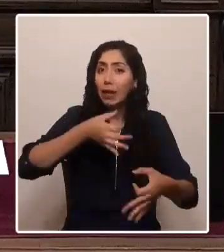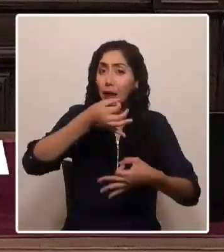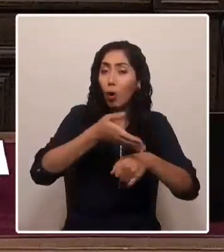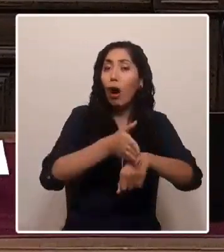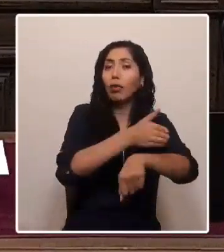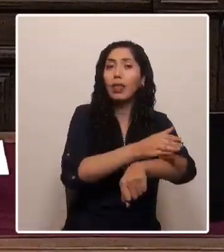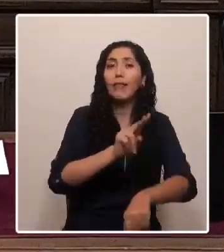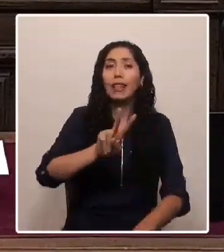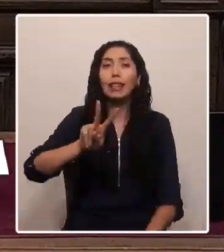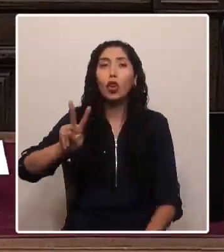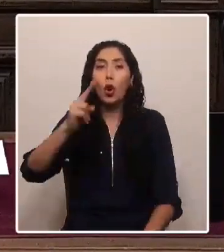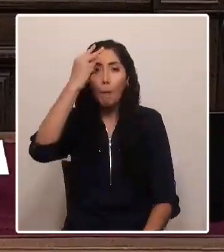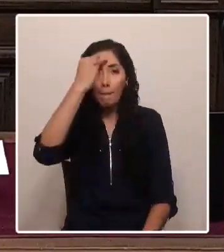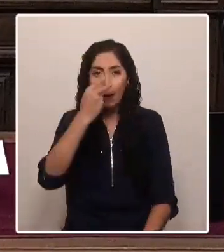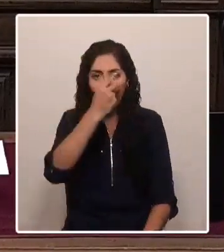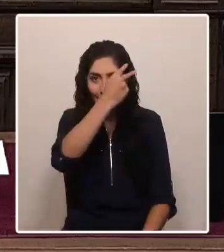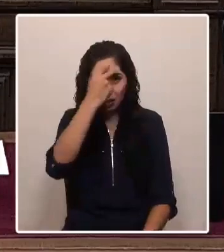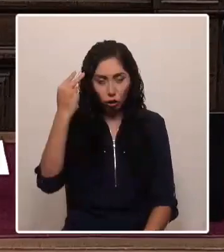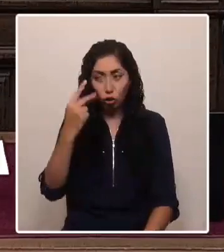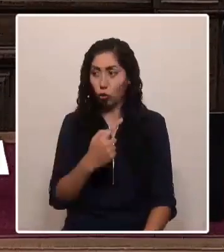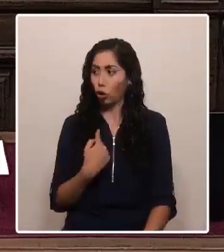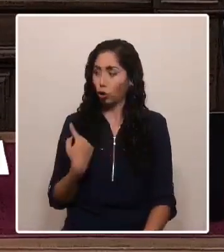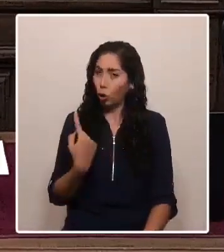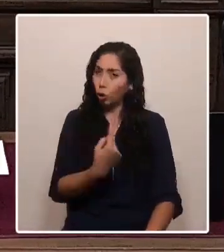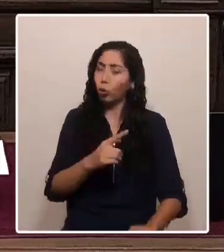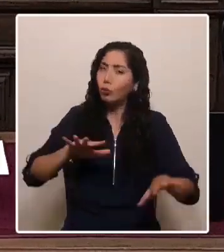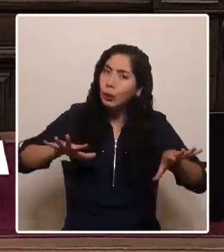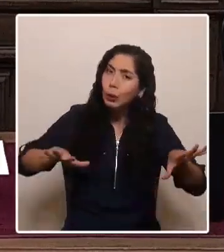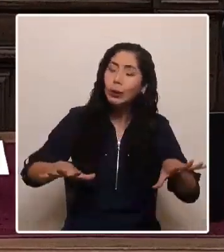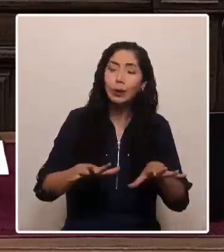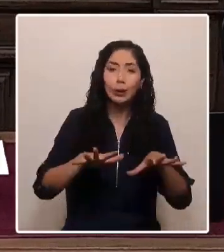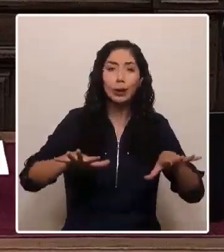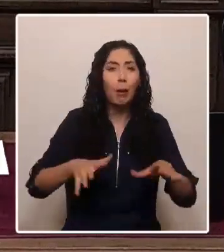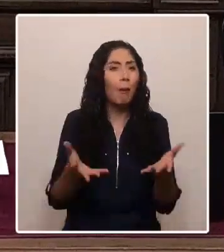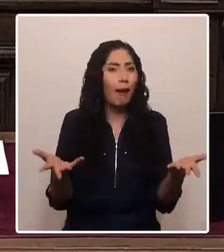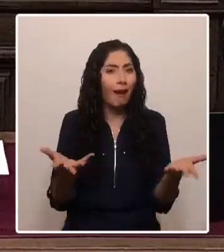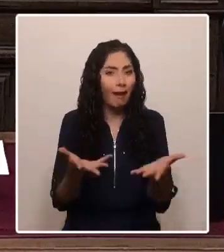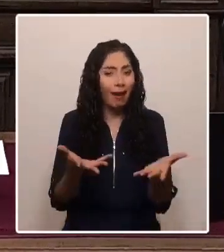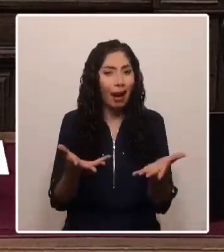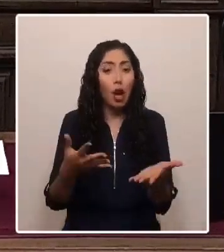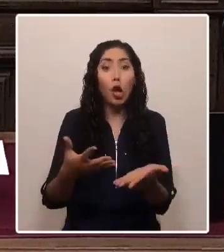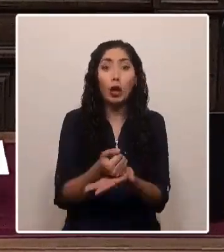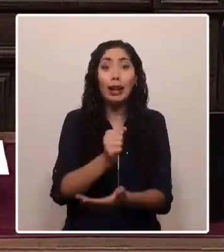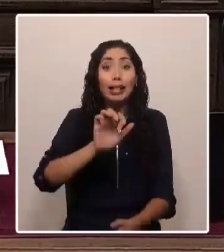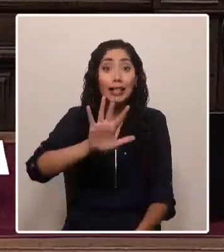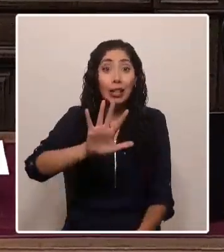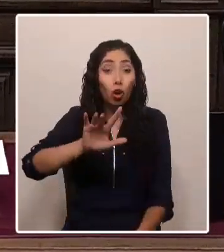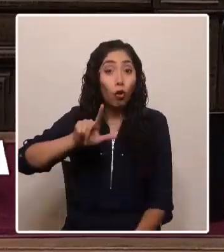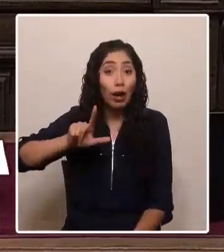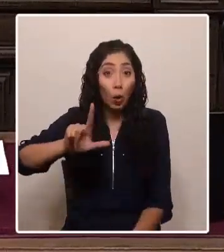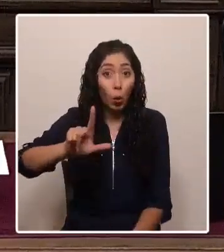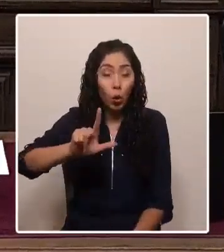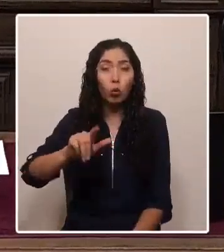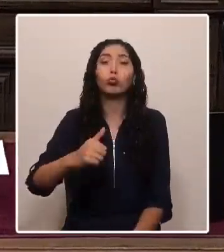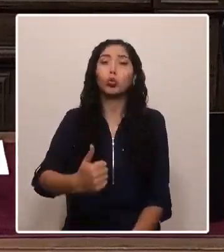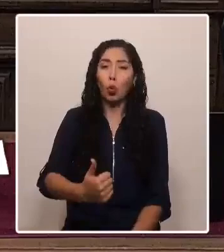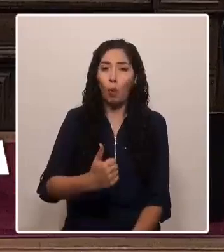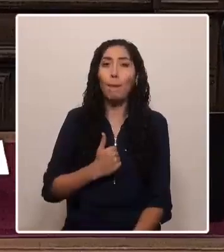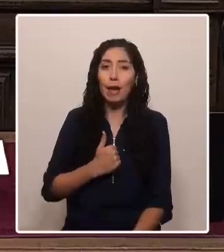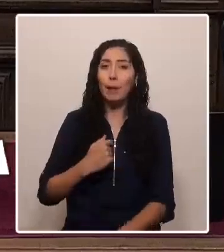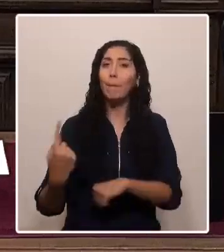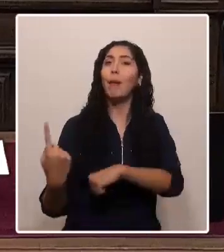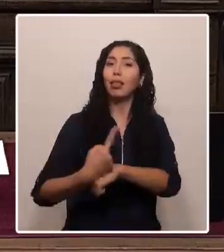marzo. Estamos haciendo todo lo que está a nuestro alcance para llegar al 5 de julio y cumplir el mandato de la